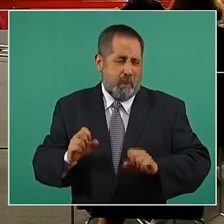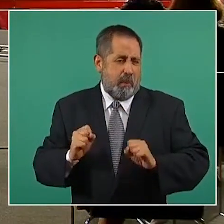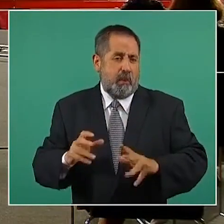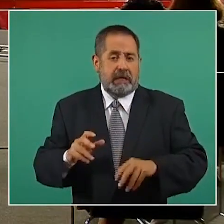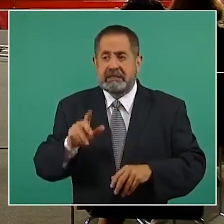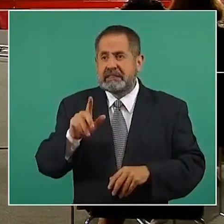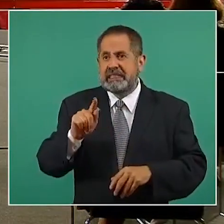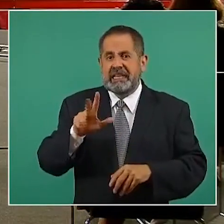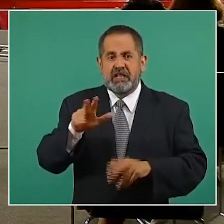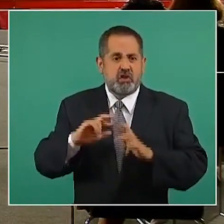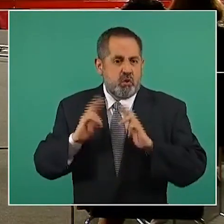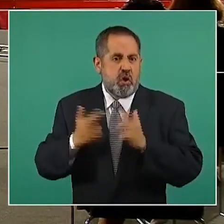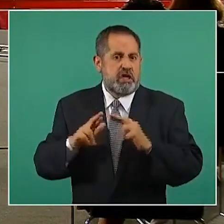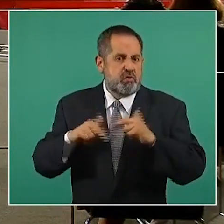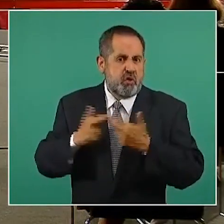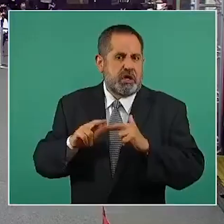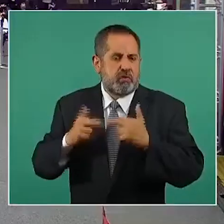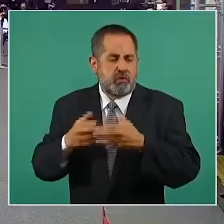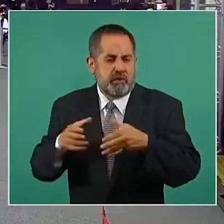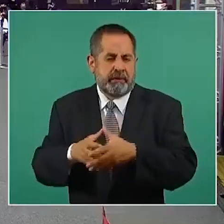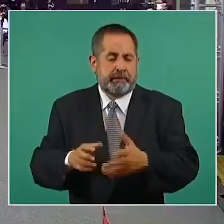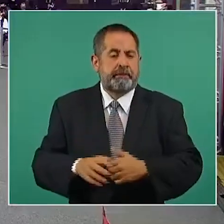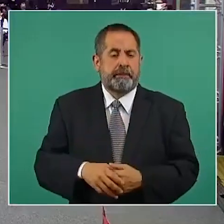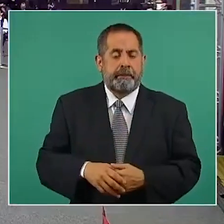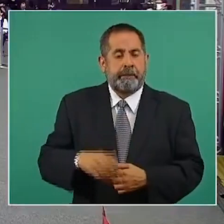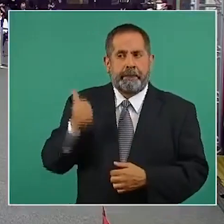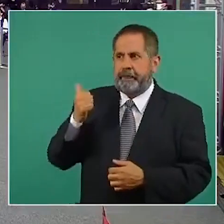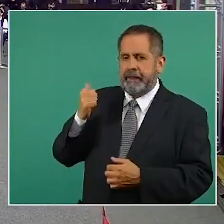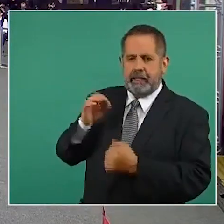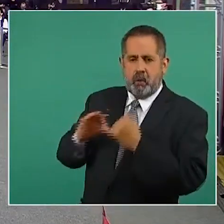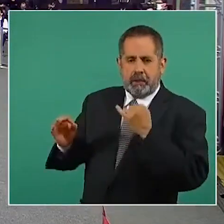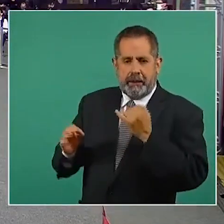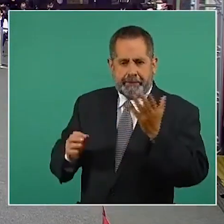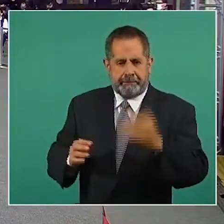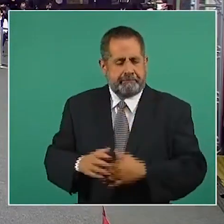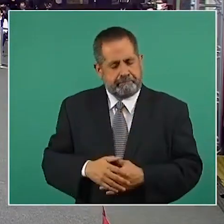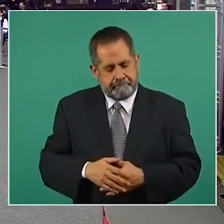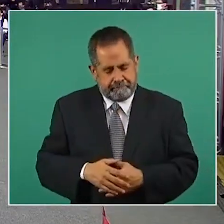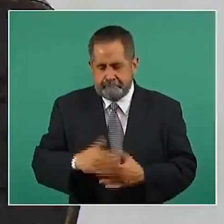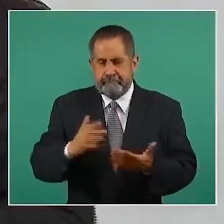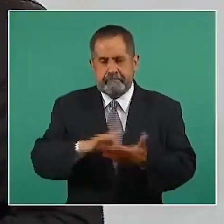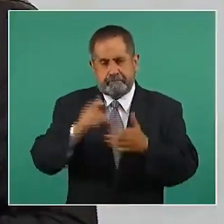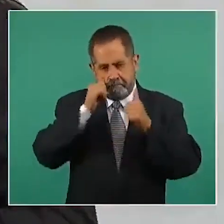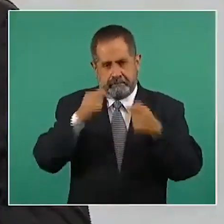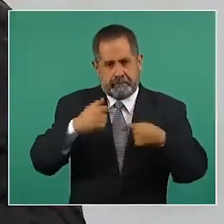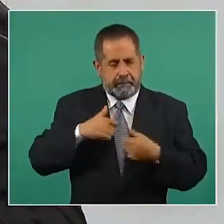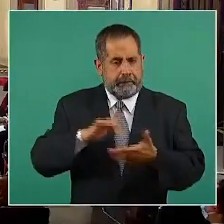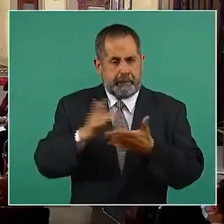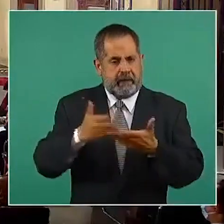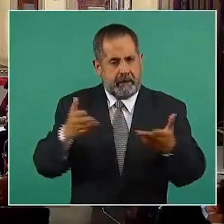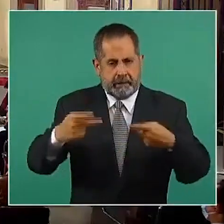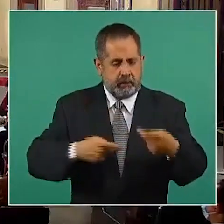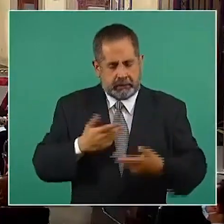275 sesiones realizadas. Esta es la última diapositiva. Muchas gracias por su atención. Quedaré abierto